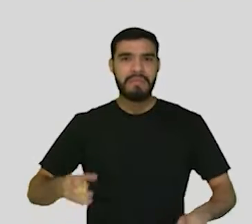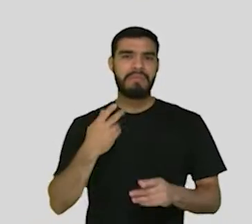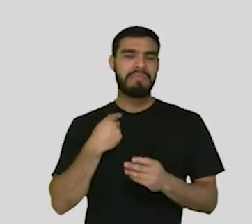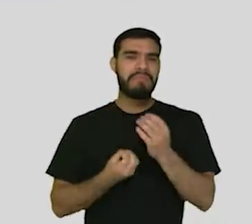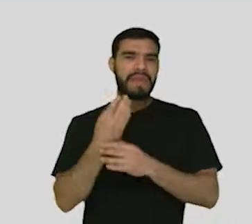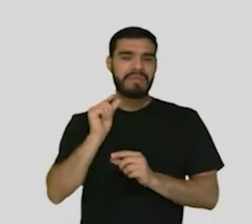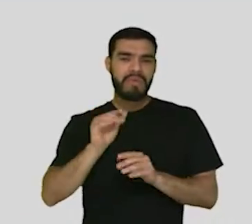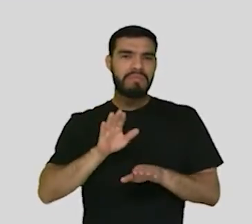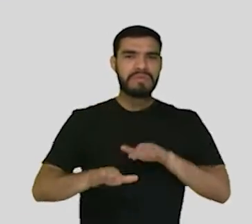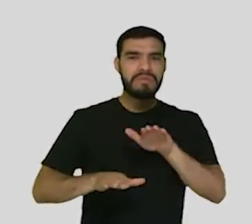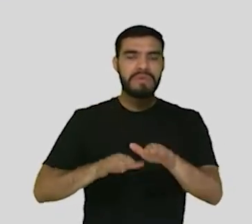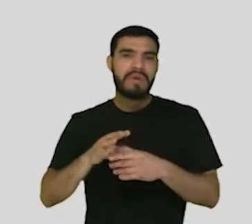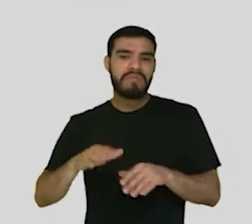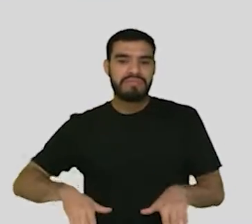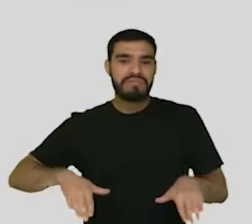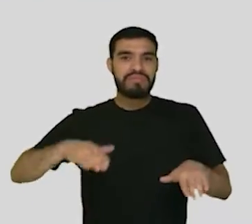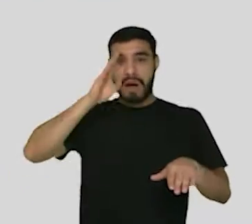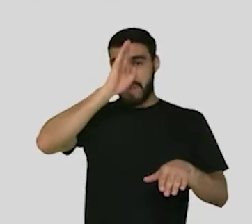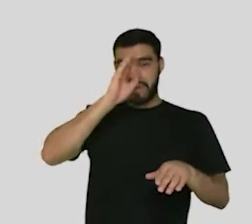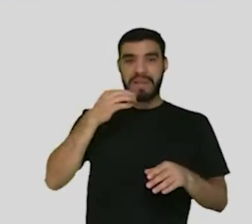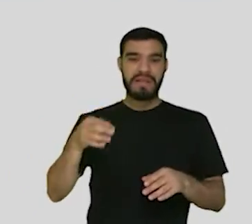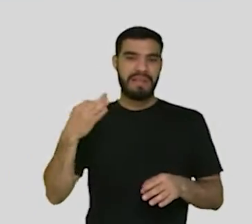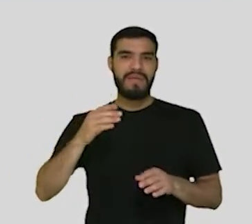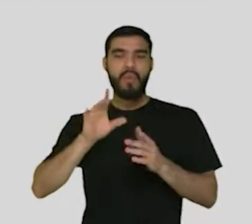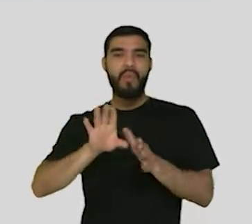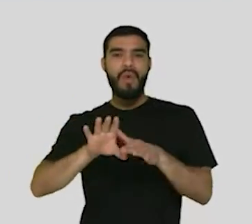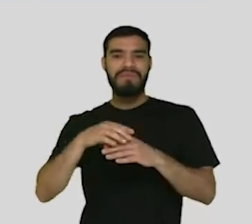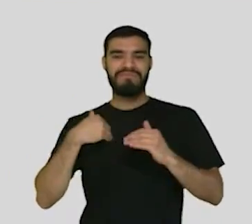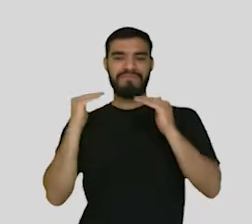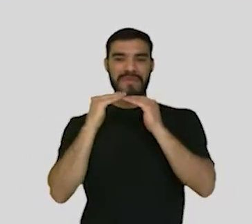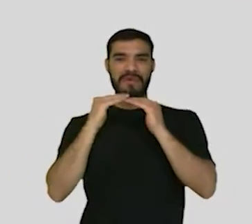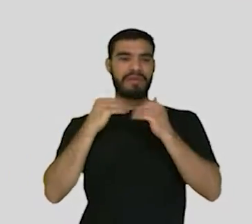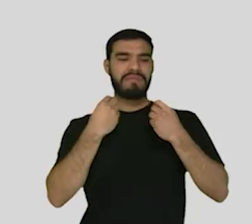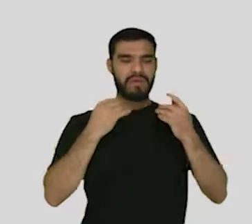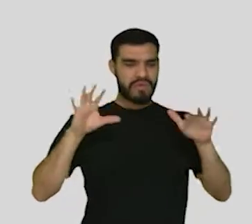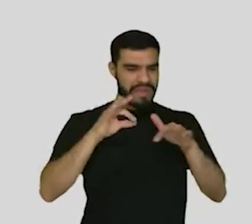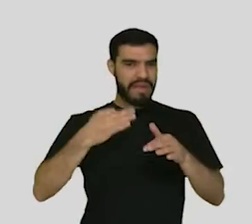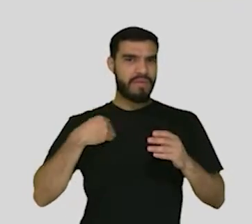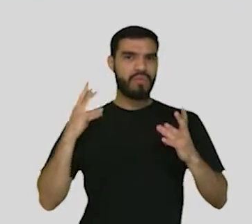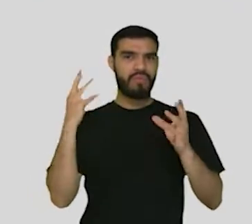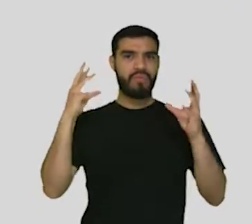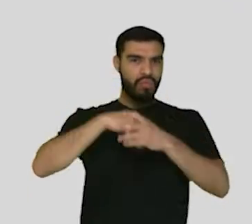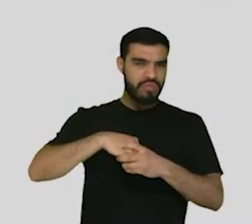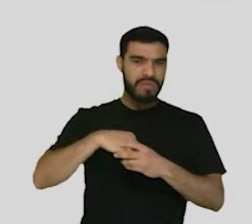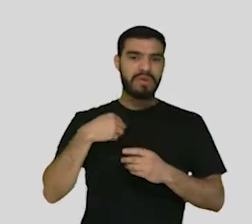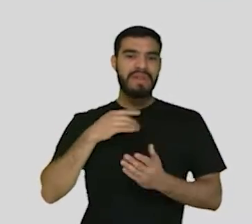Eres Jaisande, ña imagina pe jardín de infante, peramógena, kinder, pe ya eva gena,